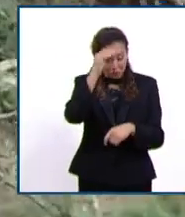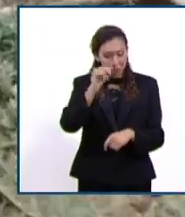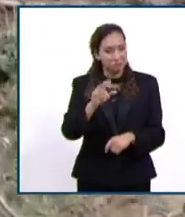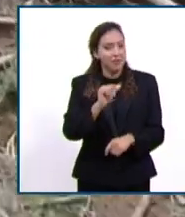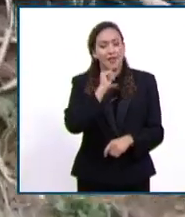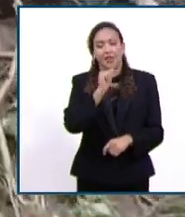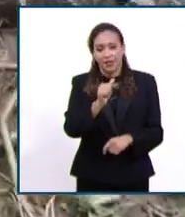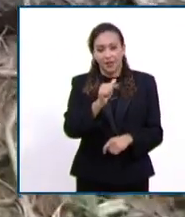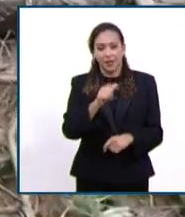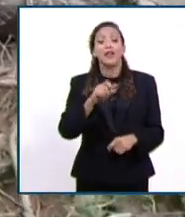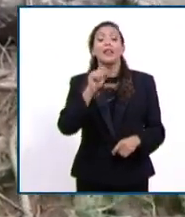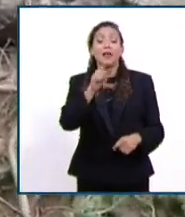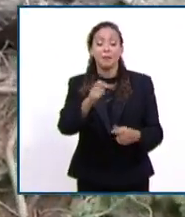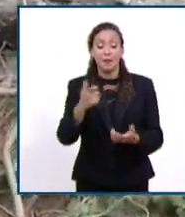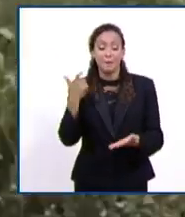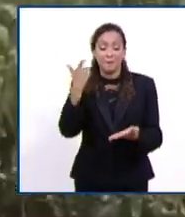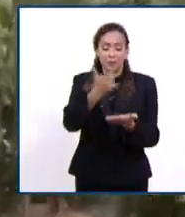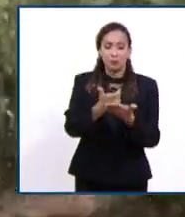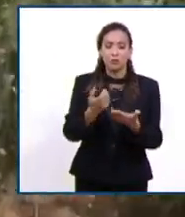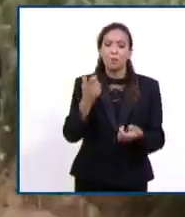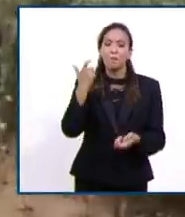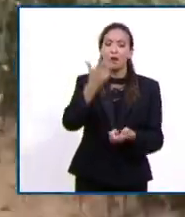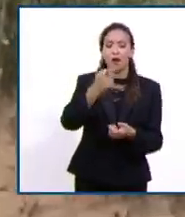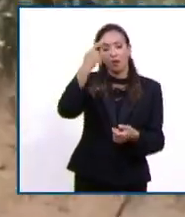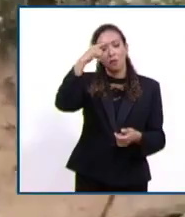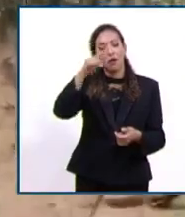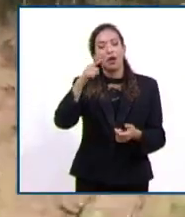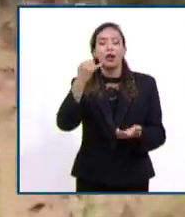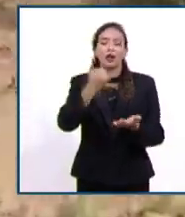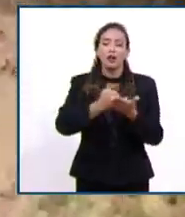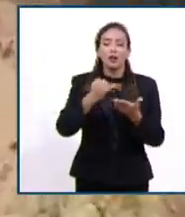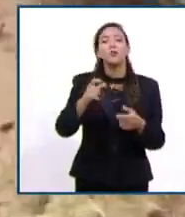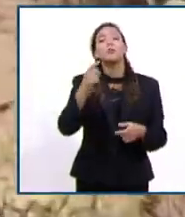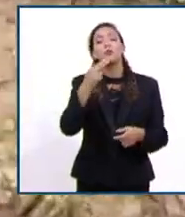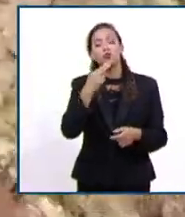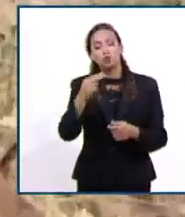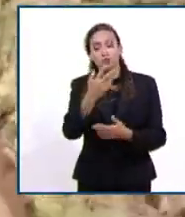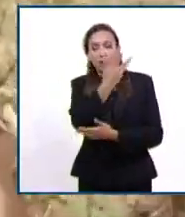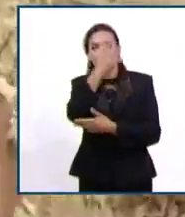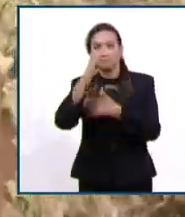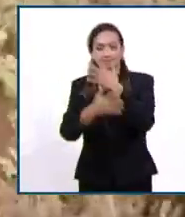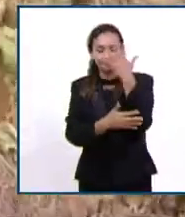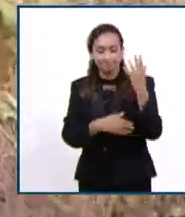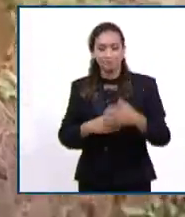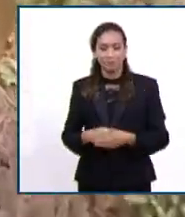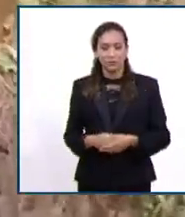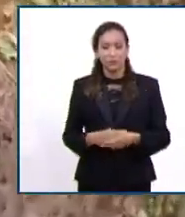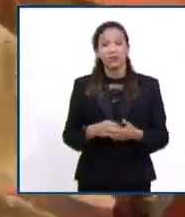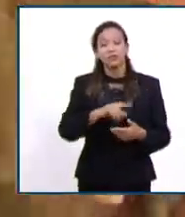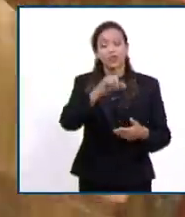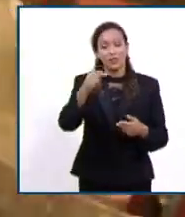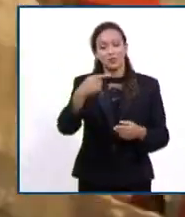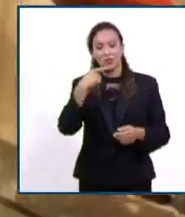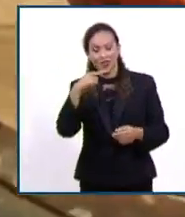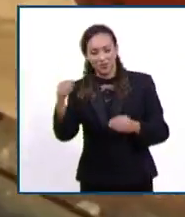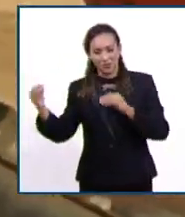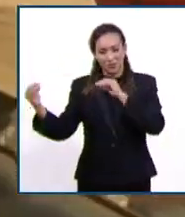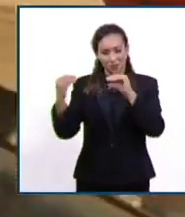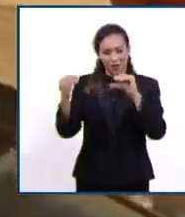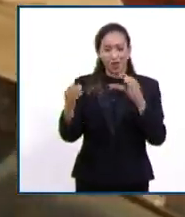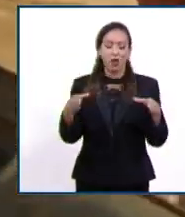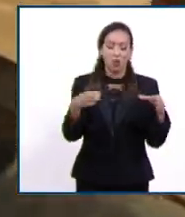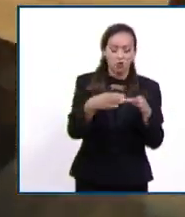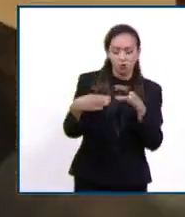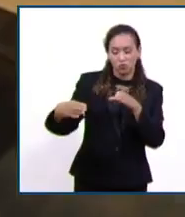Además, impuso el pago de una indemnización por los recursos explotados. Al resolver un juicio de amparo promovido por las